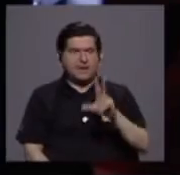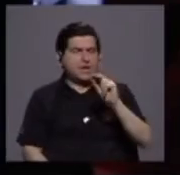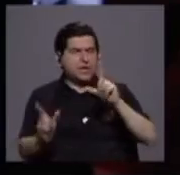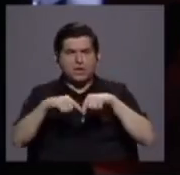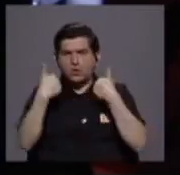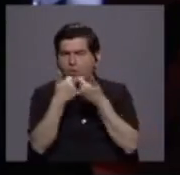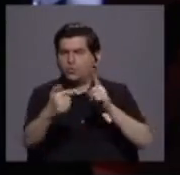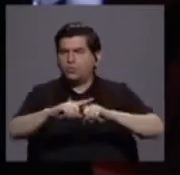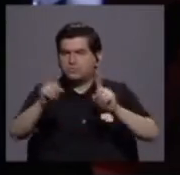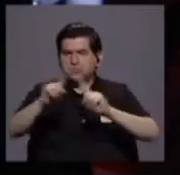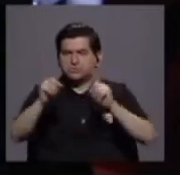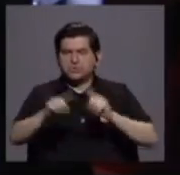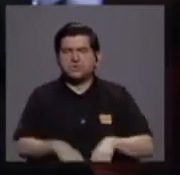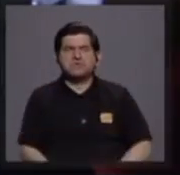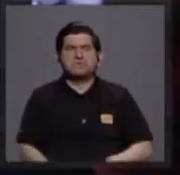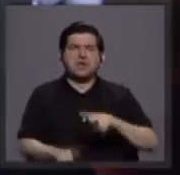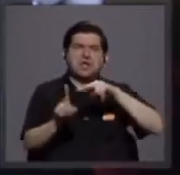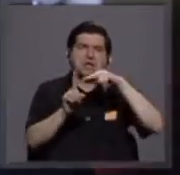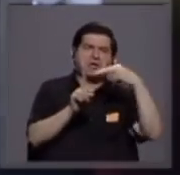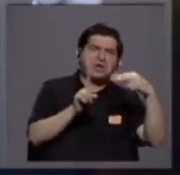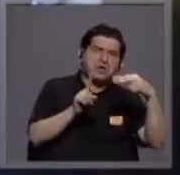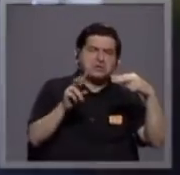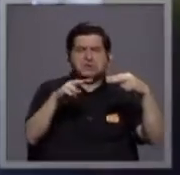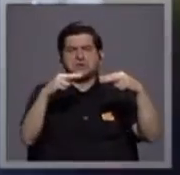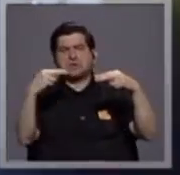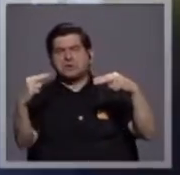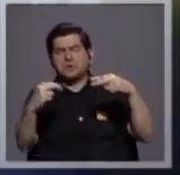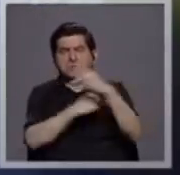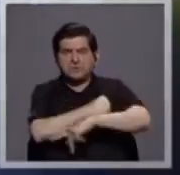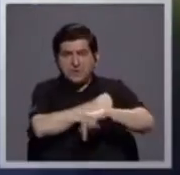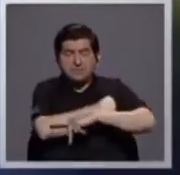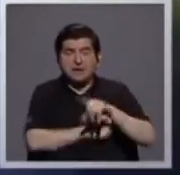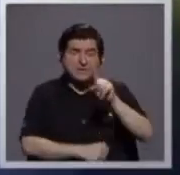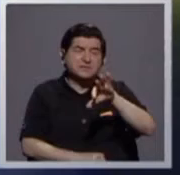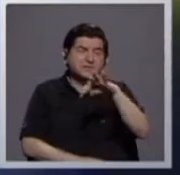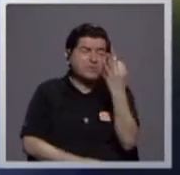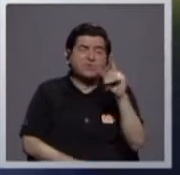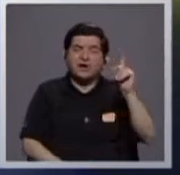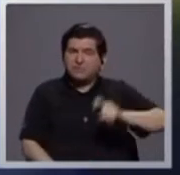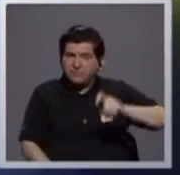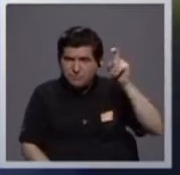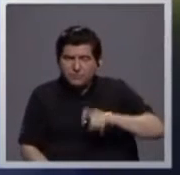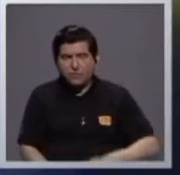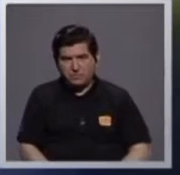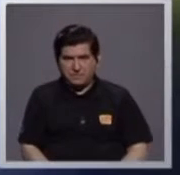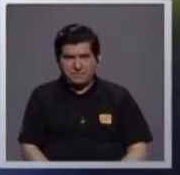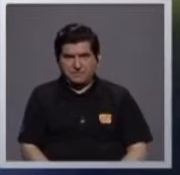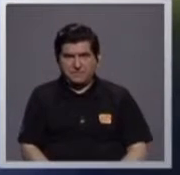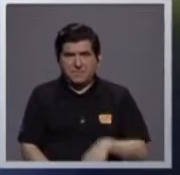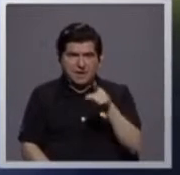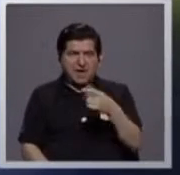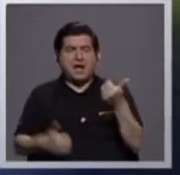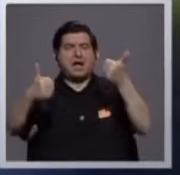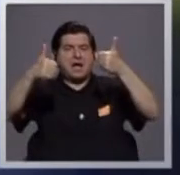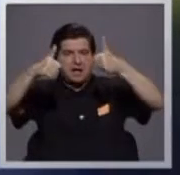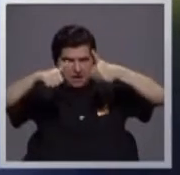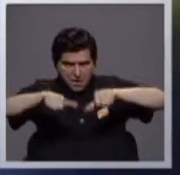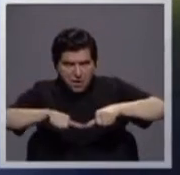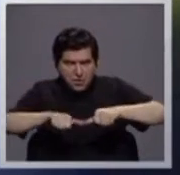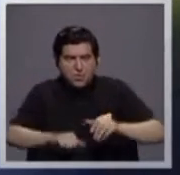con diferentes puntos de vista acerca del país que de alguna manera tienen que llegar a